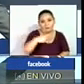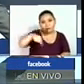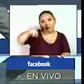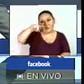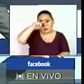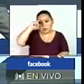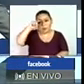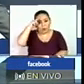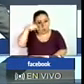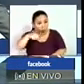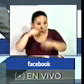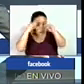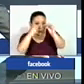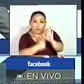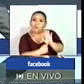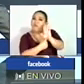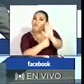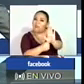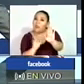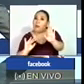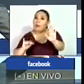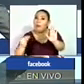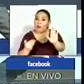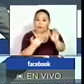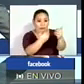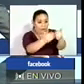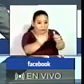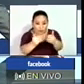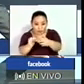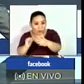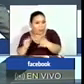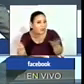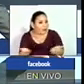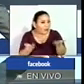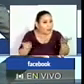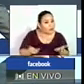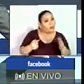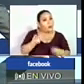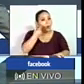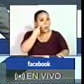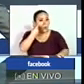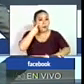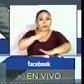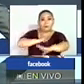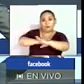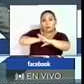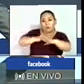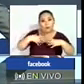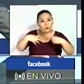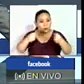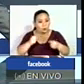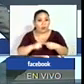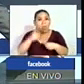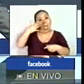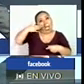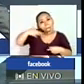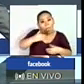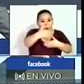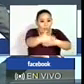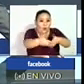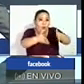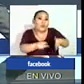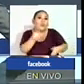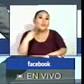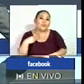le presentamos las medidas que están tomando los distintos rubros para prevenir el contagio de COVID-19. Por ejemplo, las clínicas